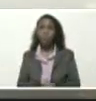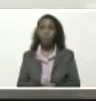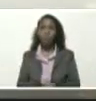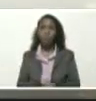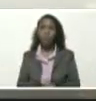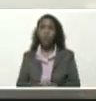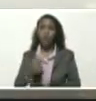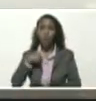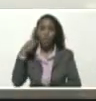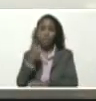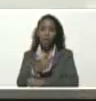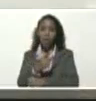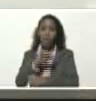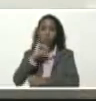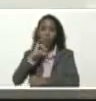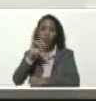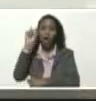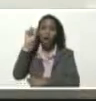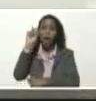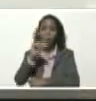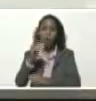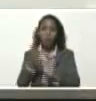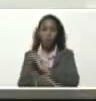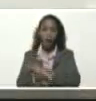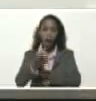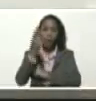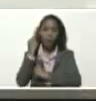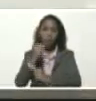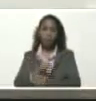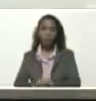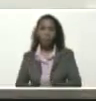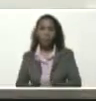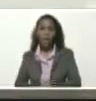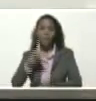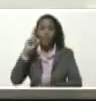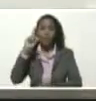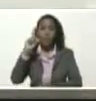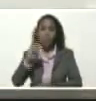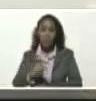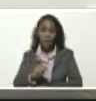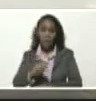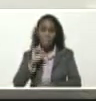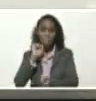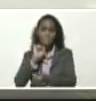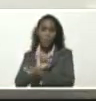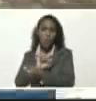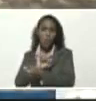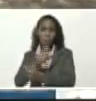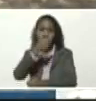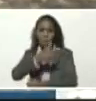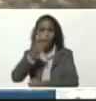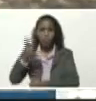Debo informar también que el día de ayer fue detenido el ciudadano